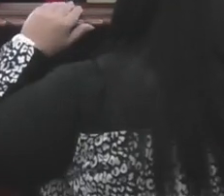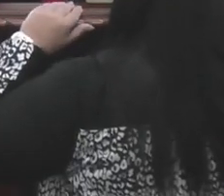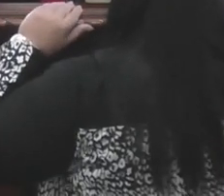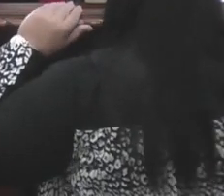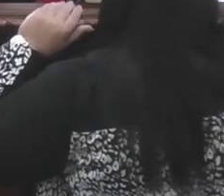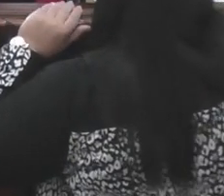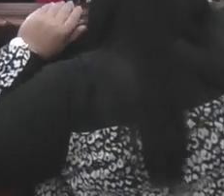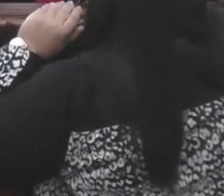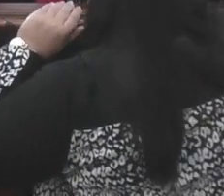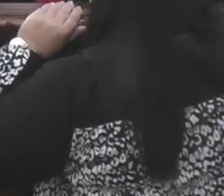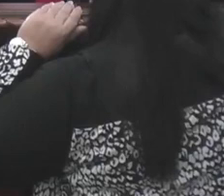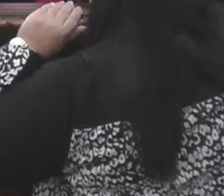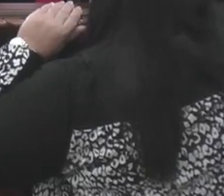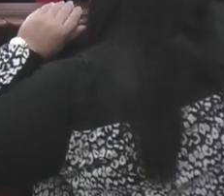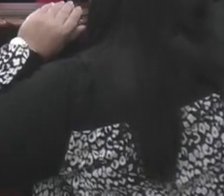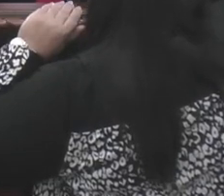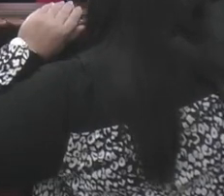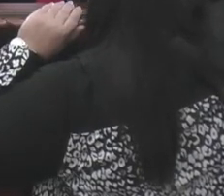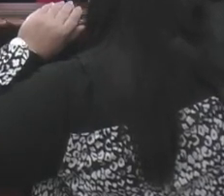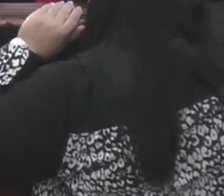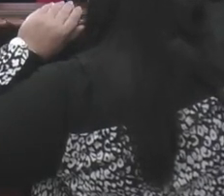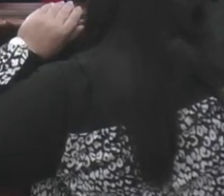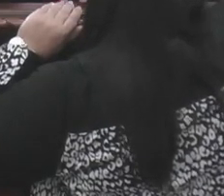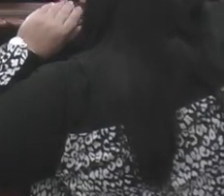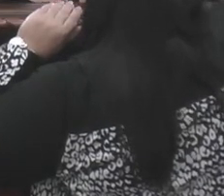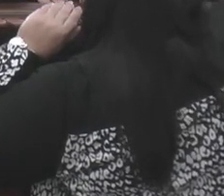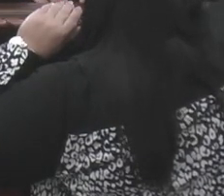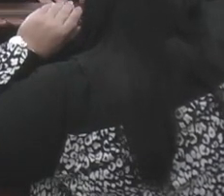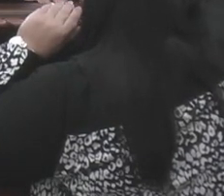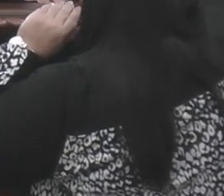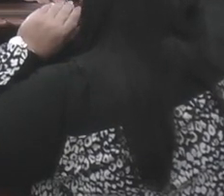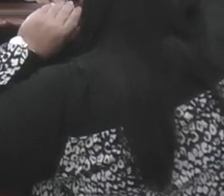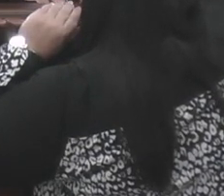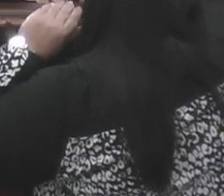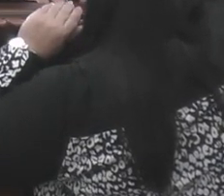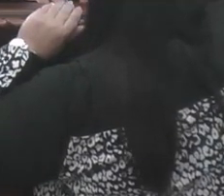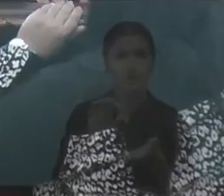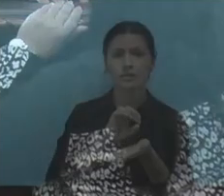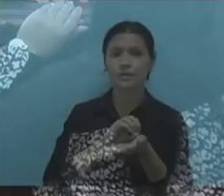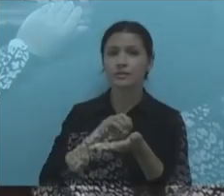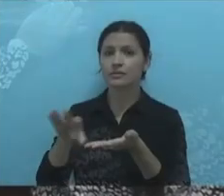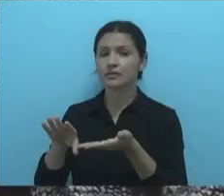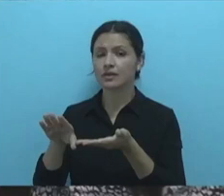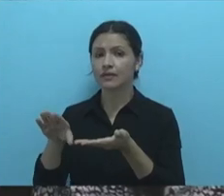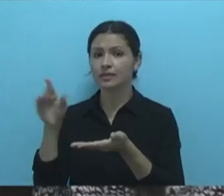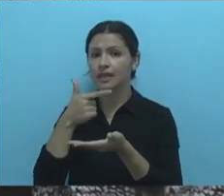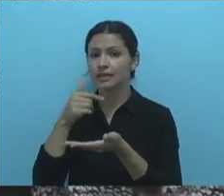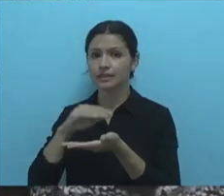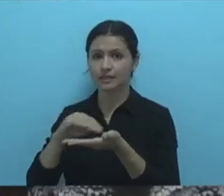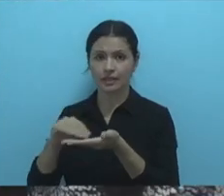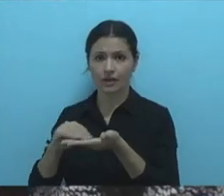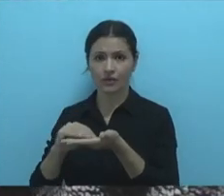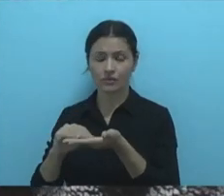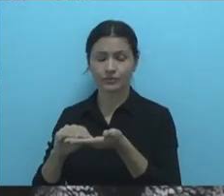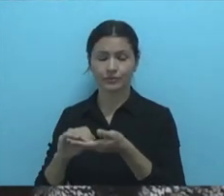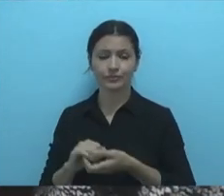nueve de forma en consecuencia el proyecto de ley recibe sanción de la cámara de diputados y